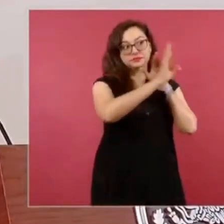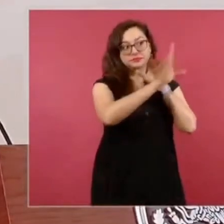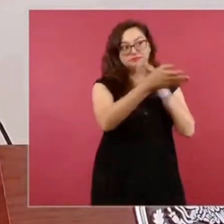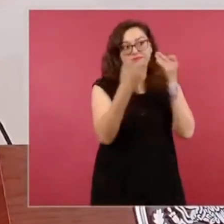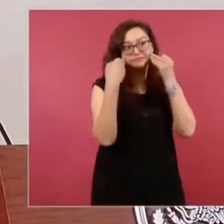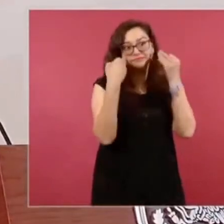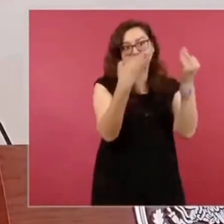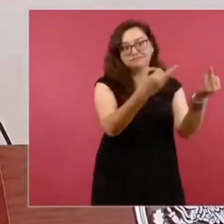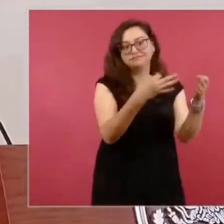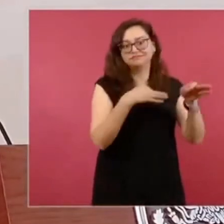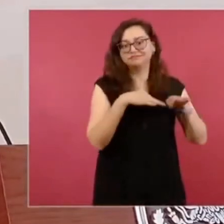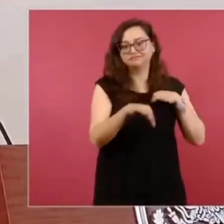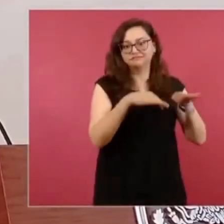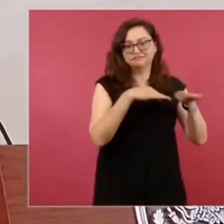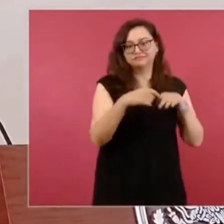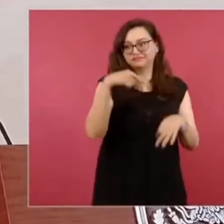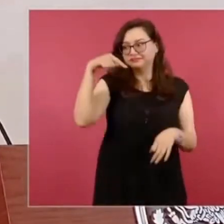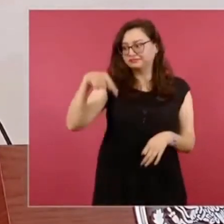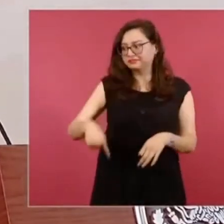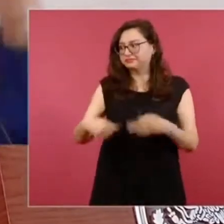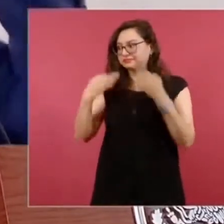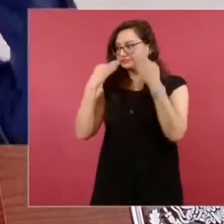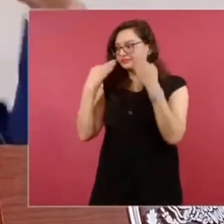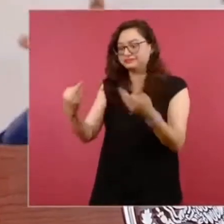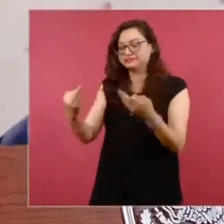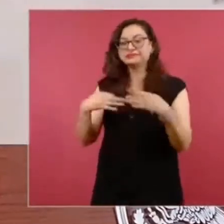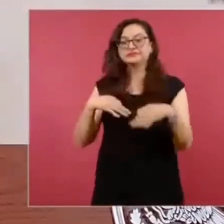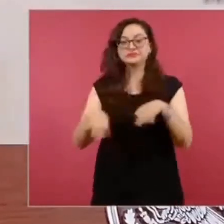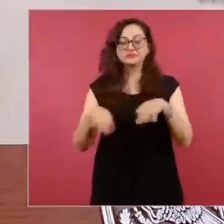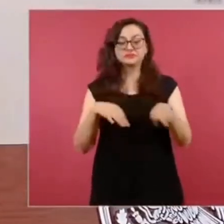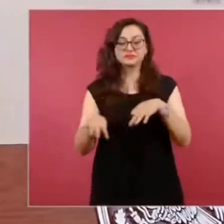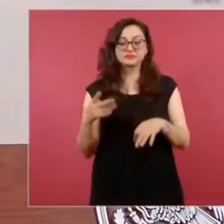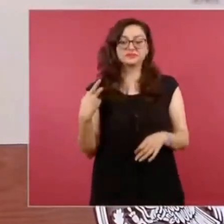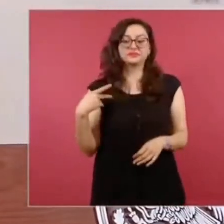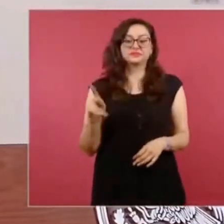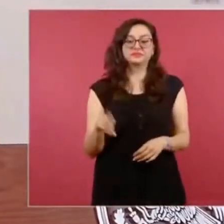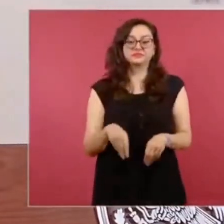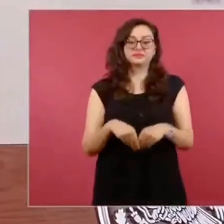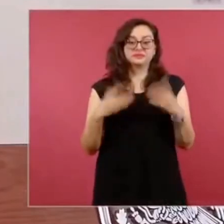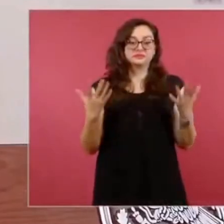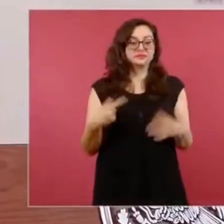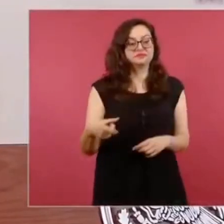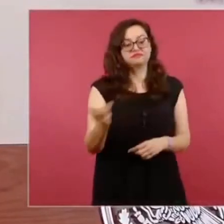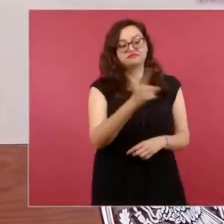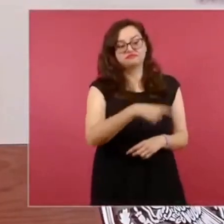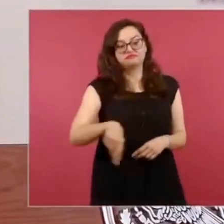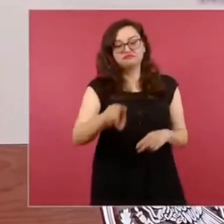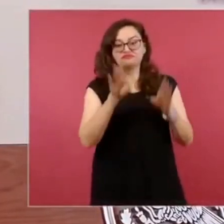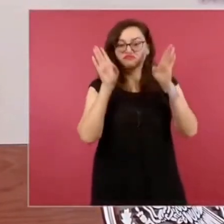y de todos los mexicanos. Pero para un conservador